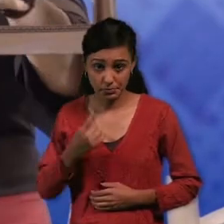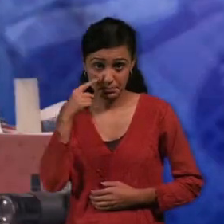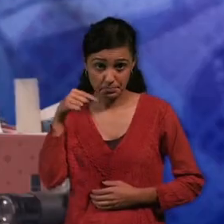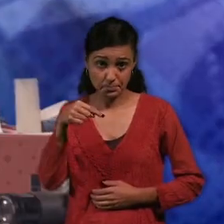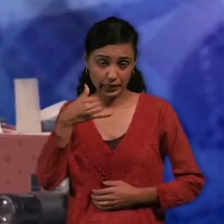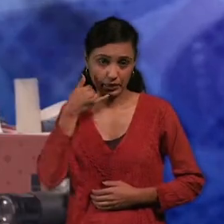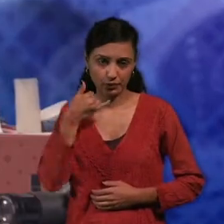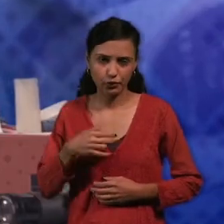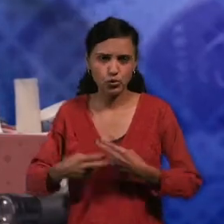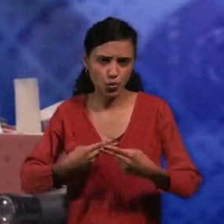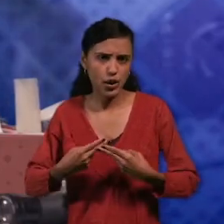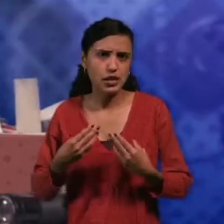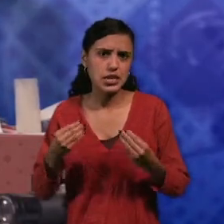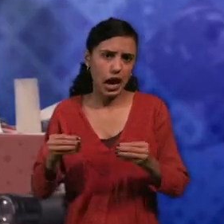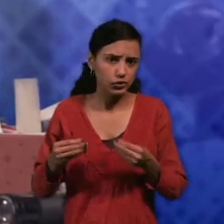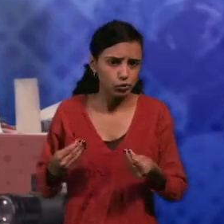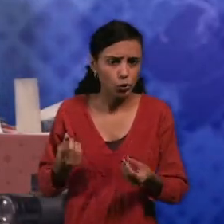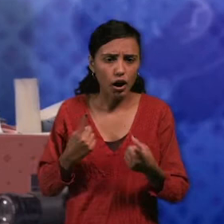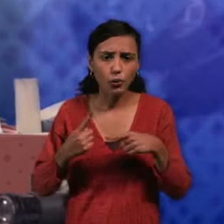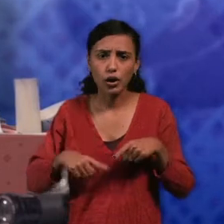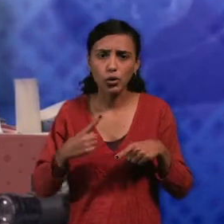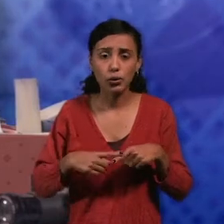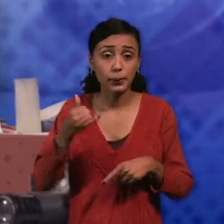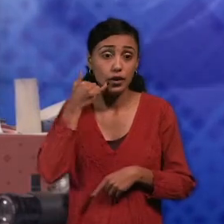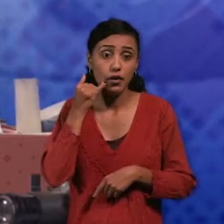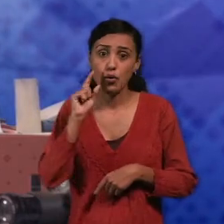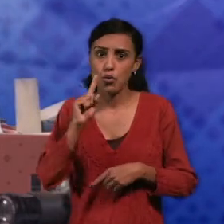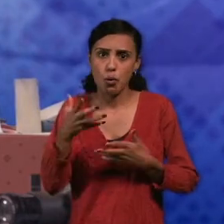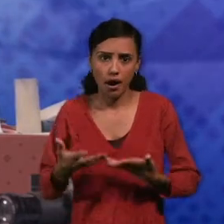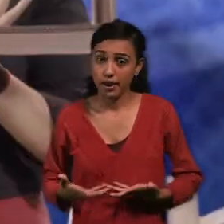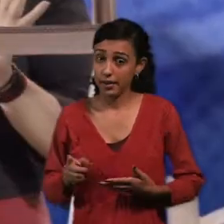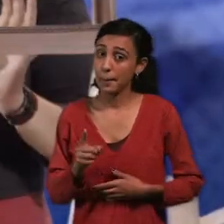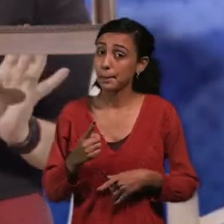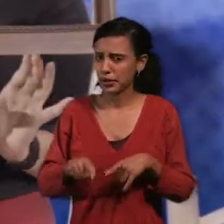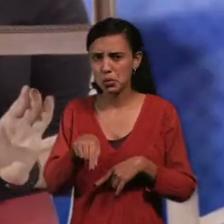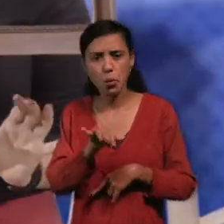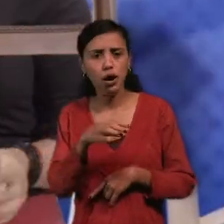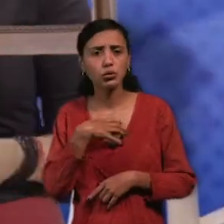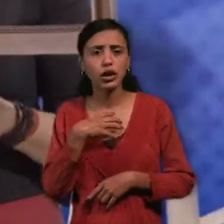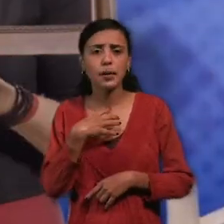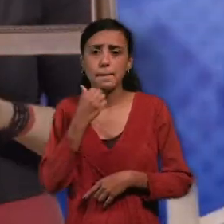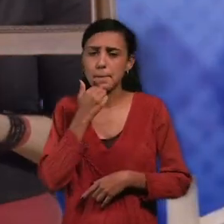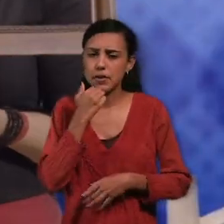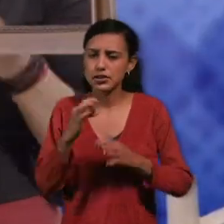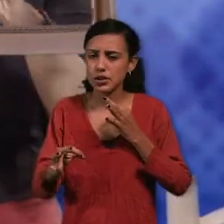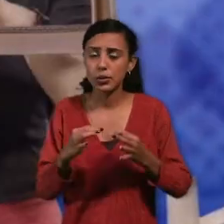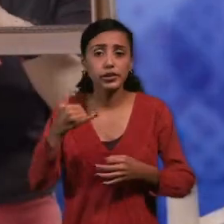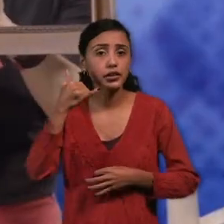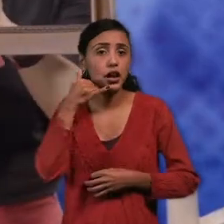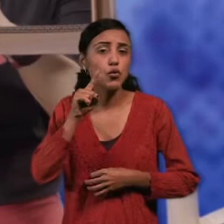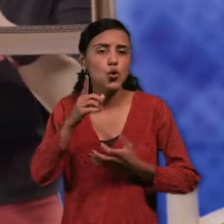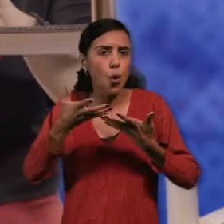que yo le he hecho con cartón, con unos topecitos para que el teléfono no se caiga. Pero igual, si ustedes quieren tener mayor seguridad para que el teléfono no se